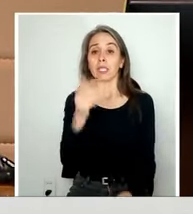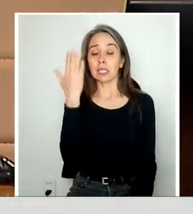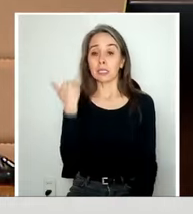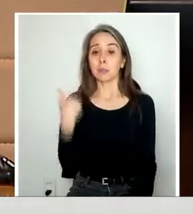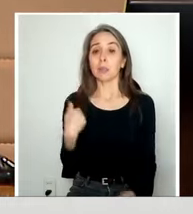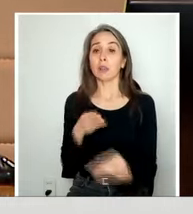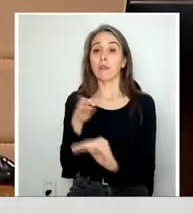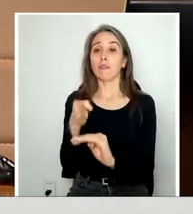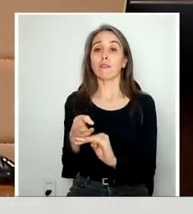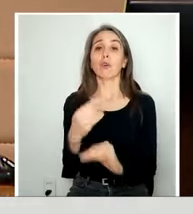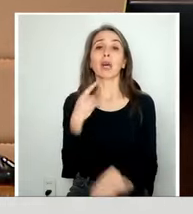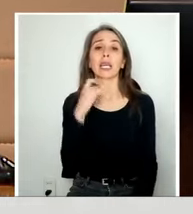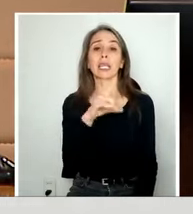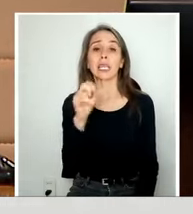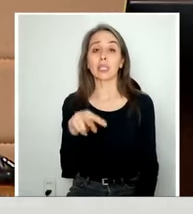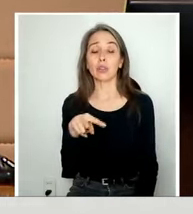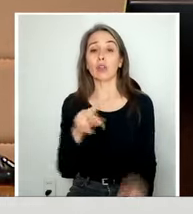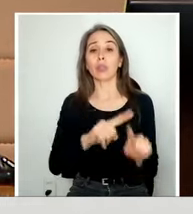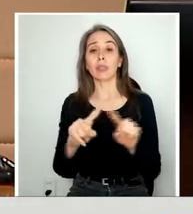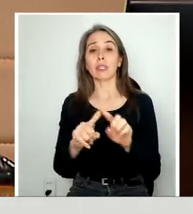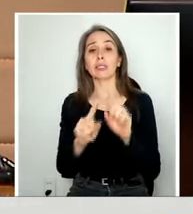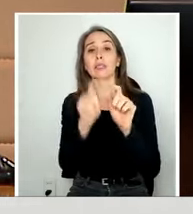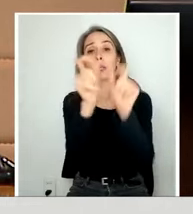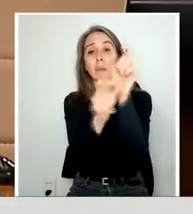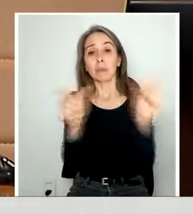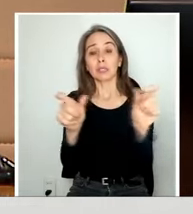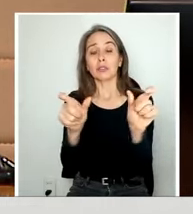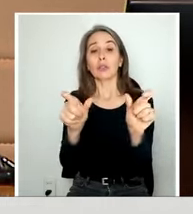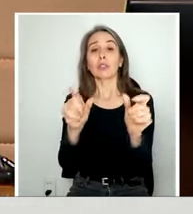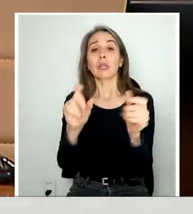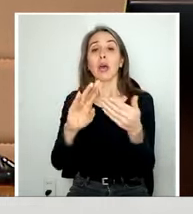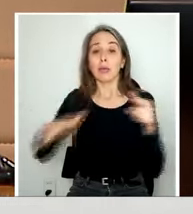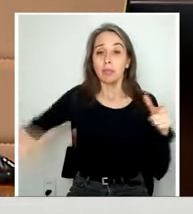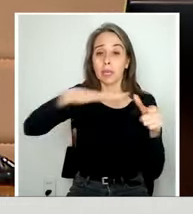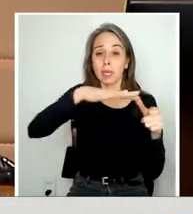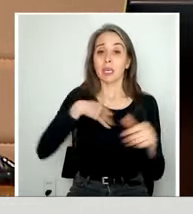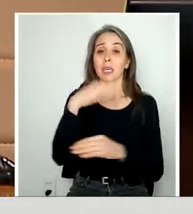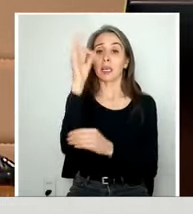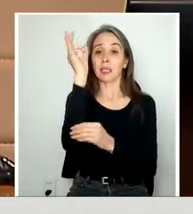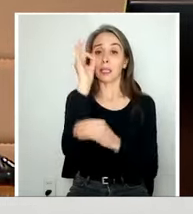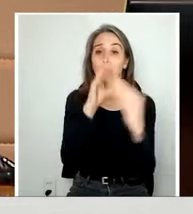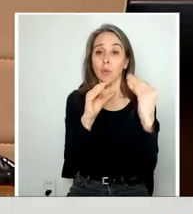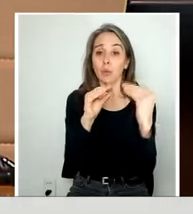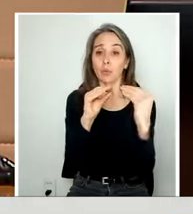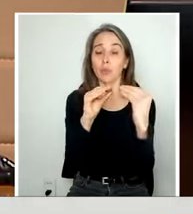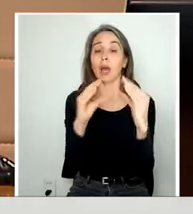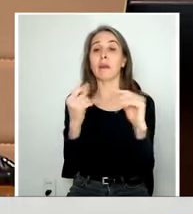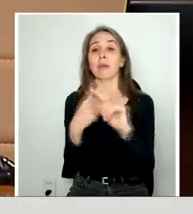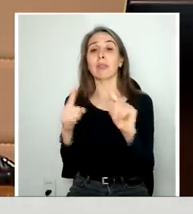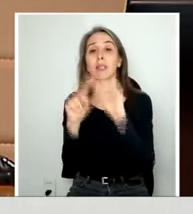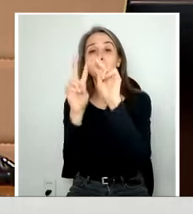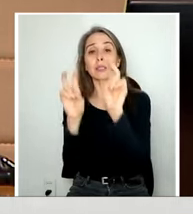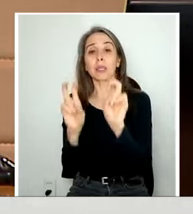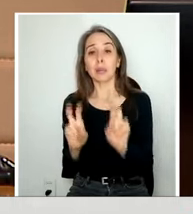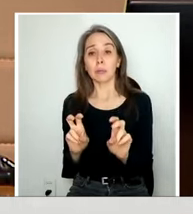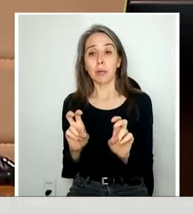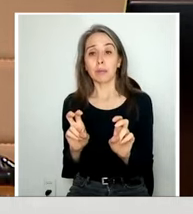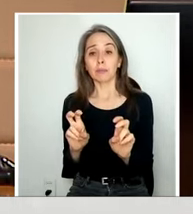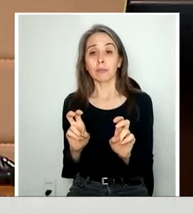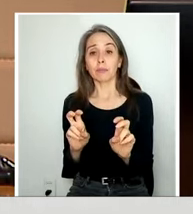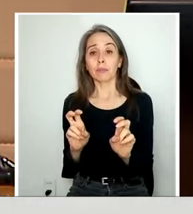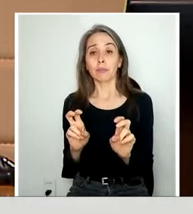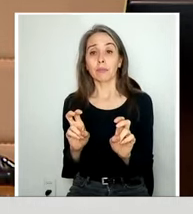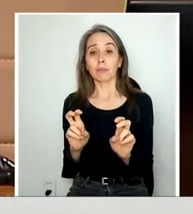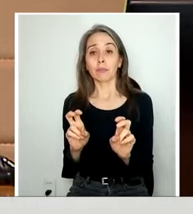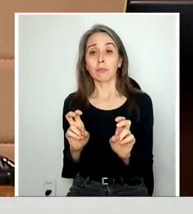quillón reunido con diferentes actores de la comunidad para tratar diferentes temas entre ellos los